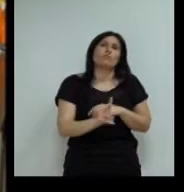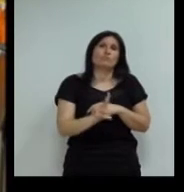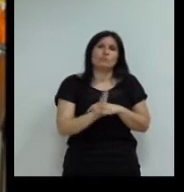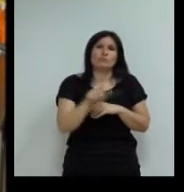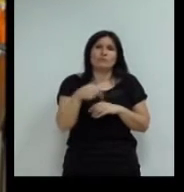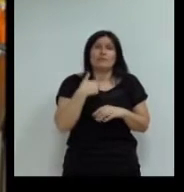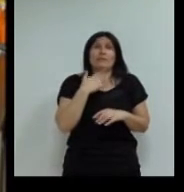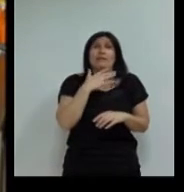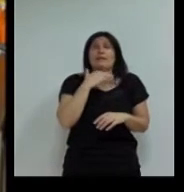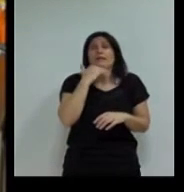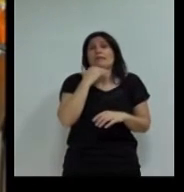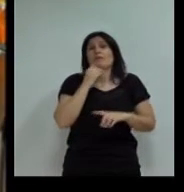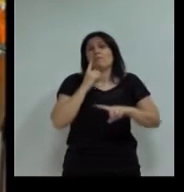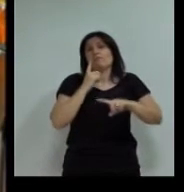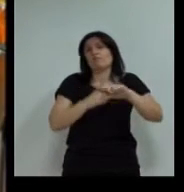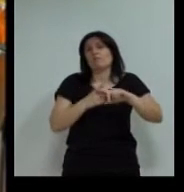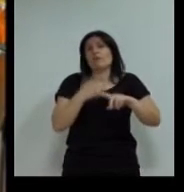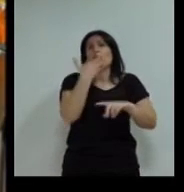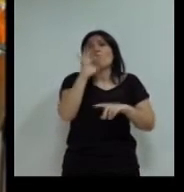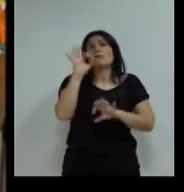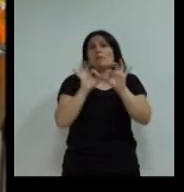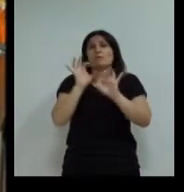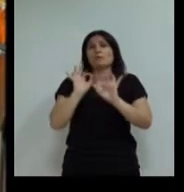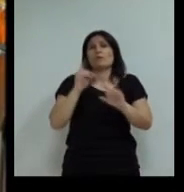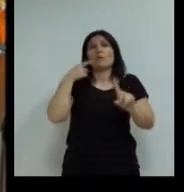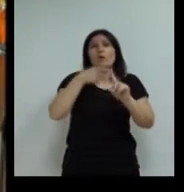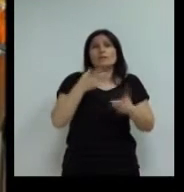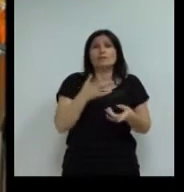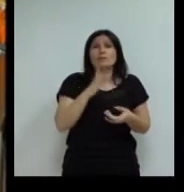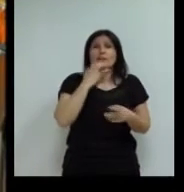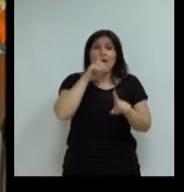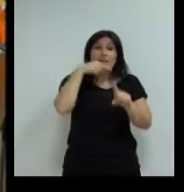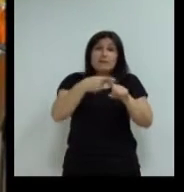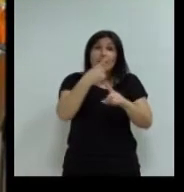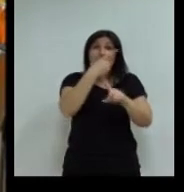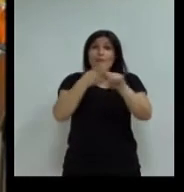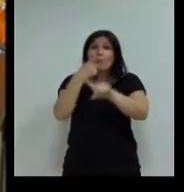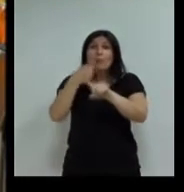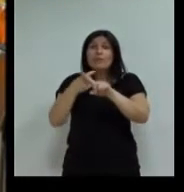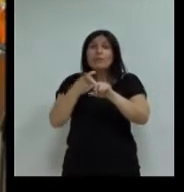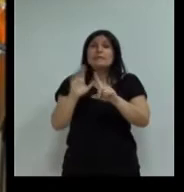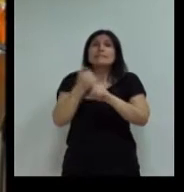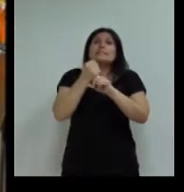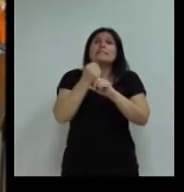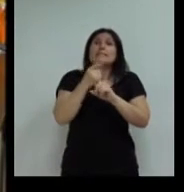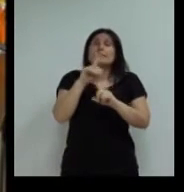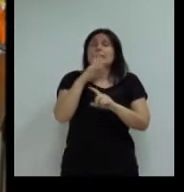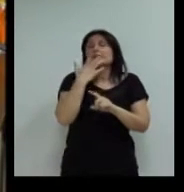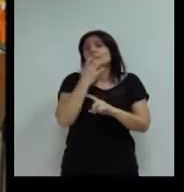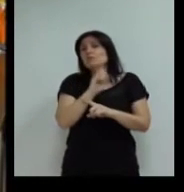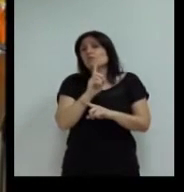del objetivo, que supongo que el año que viene, si no al 100%, llegaremos, por lo menos en la producción, sí que